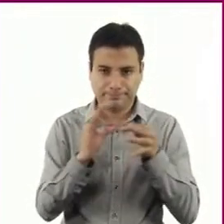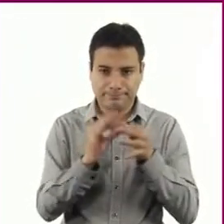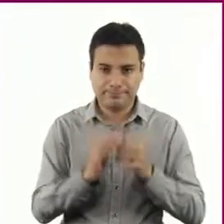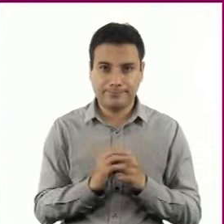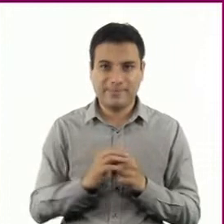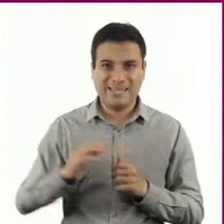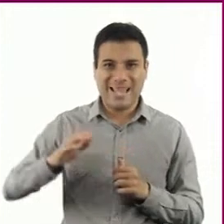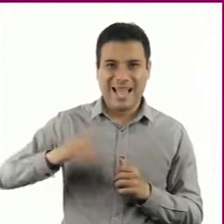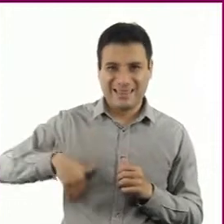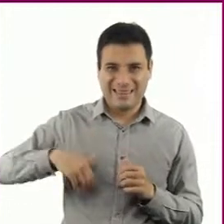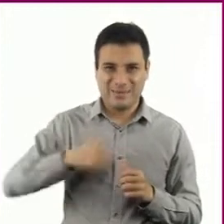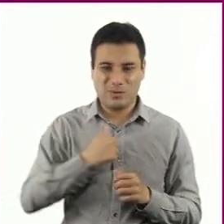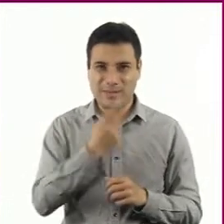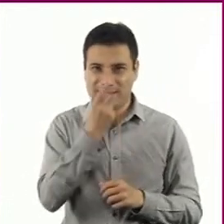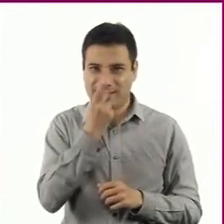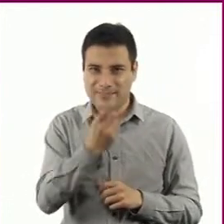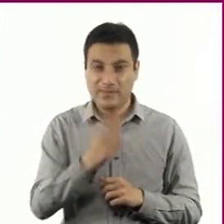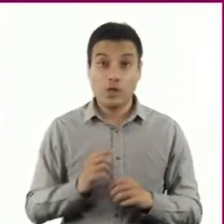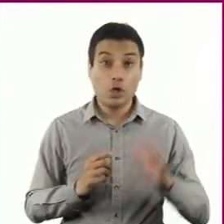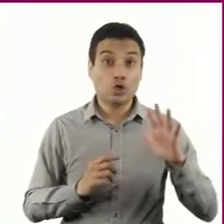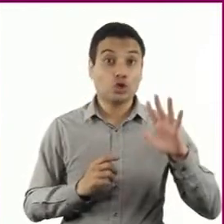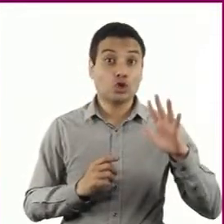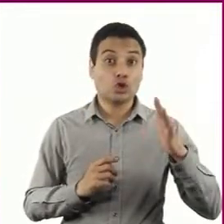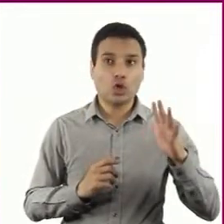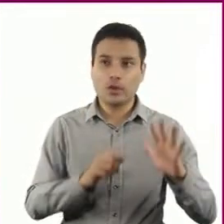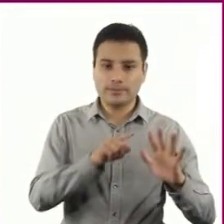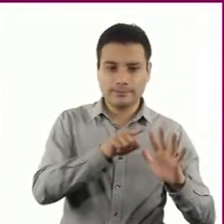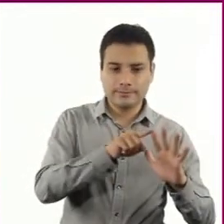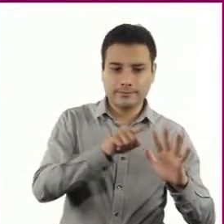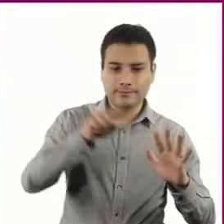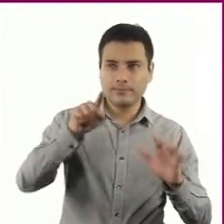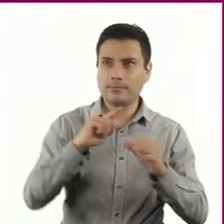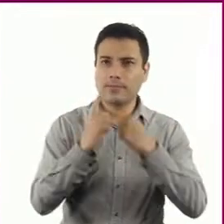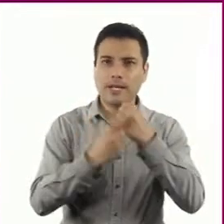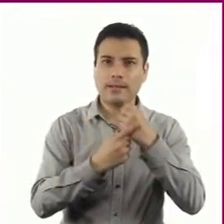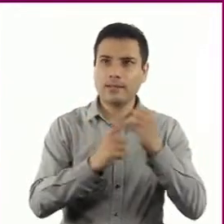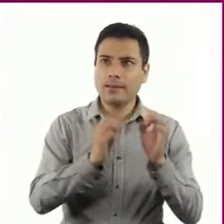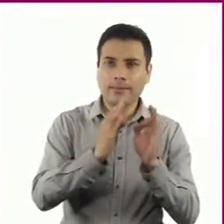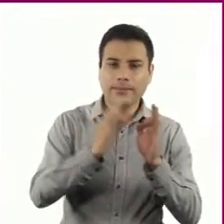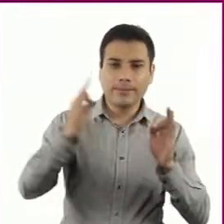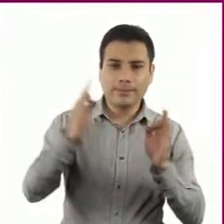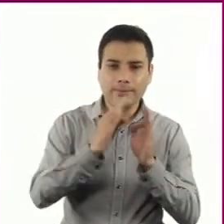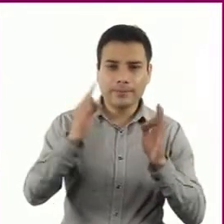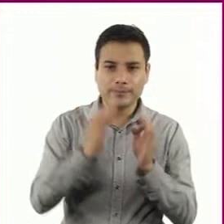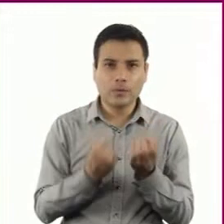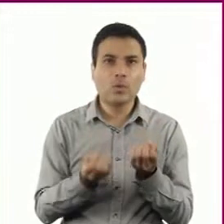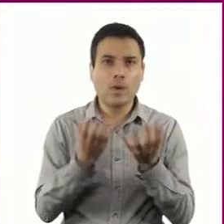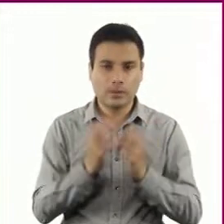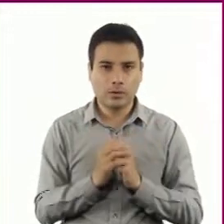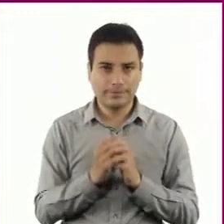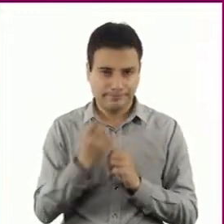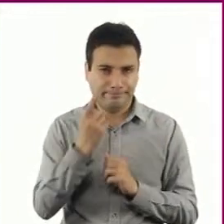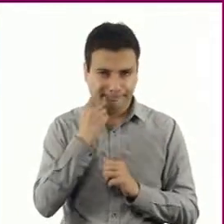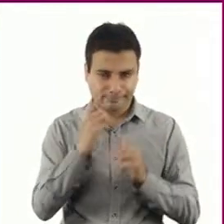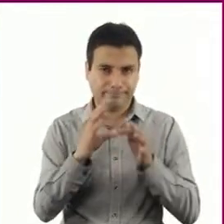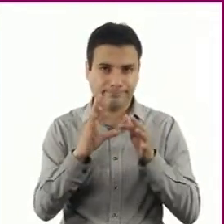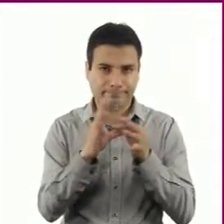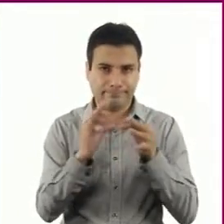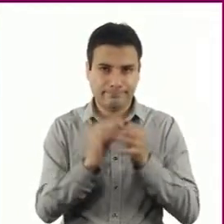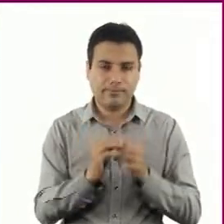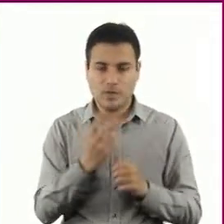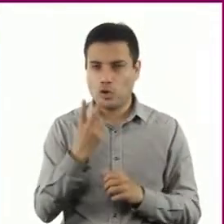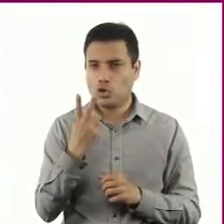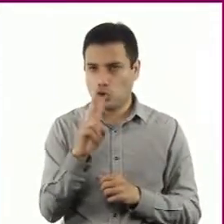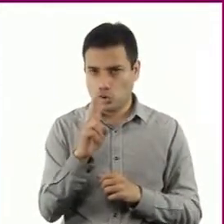aproximada de algunos planetas al Sol. En algunos casos, la distancia está dada en notación decimal y en otros en notación